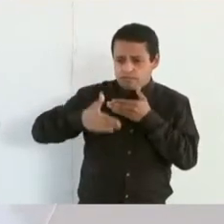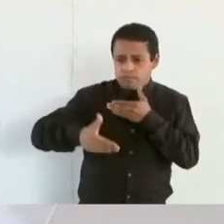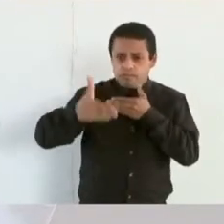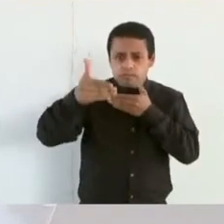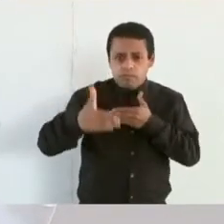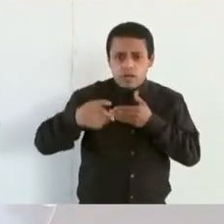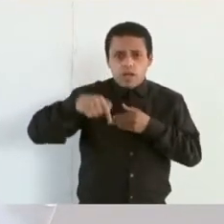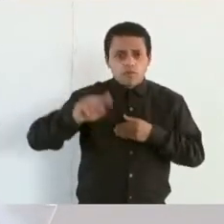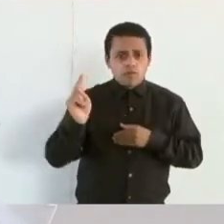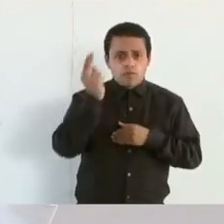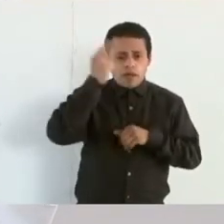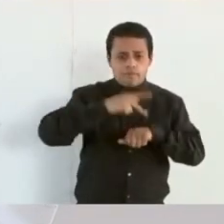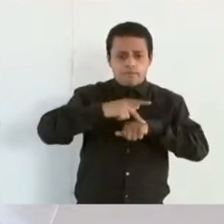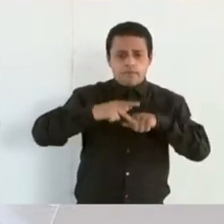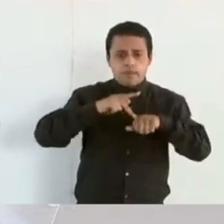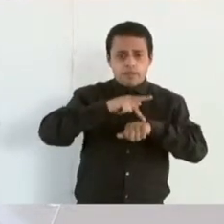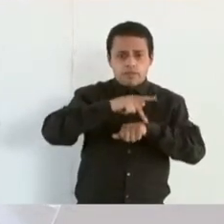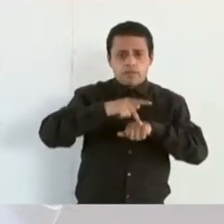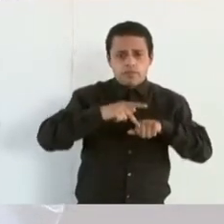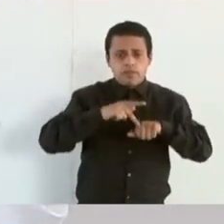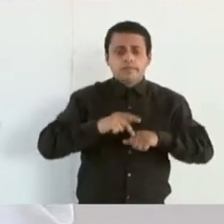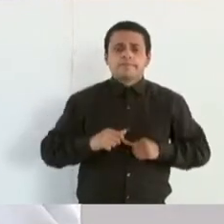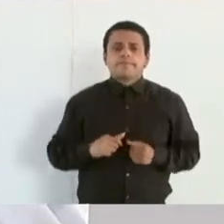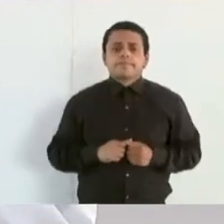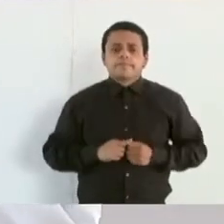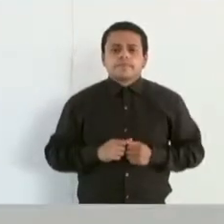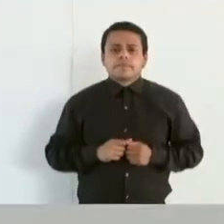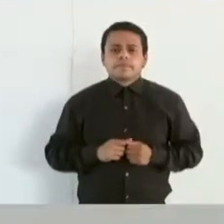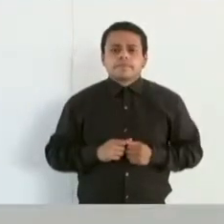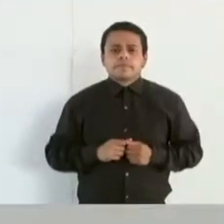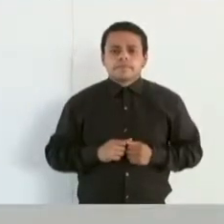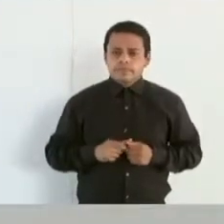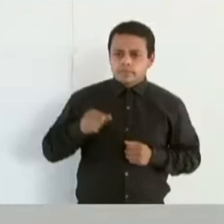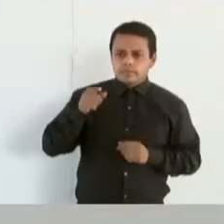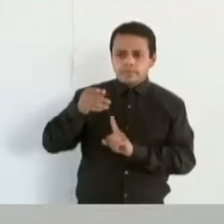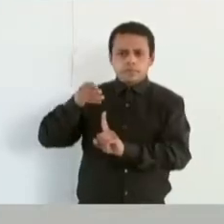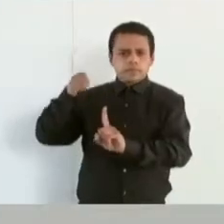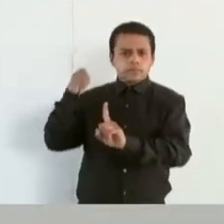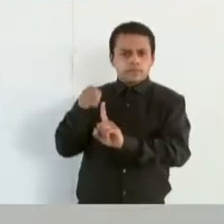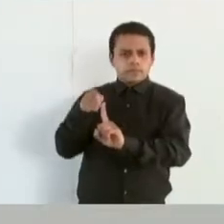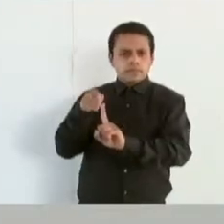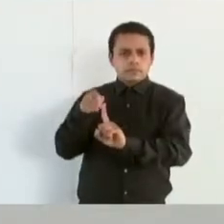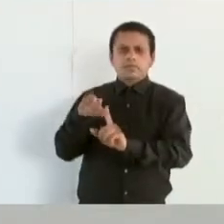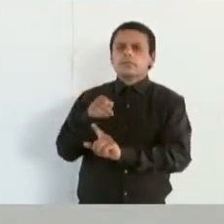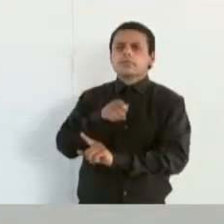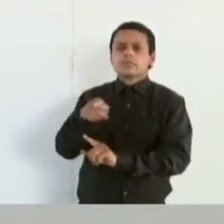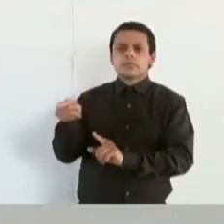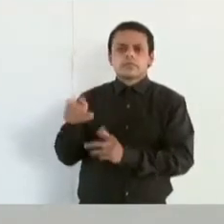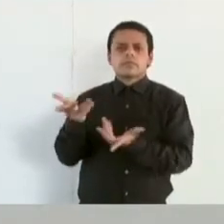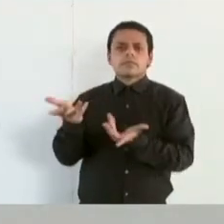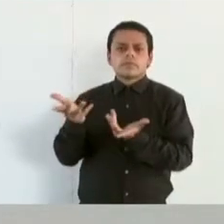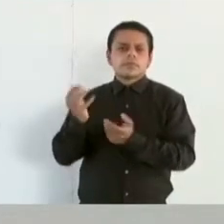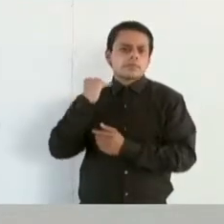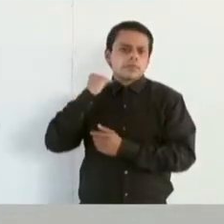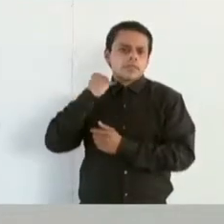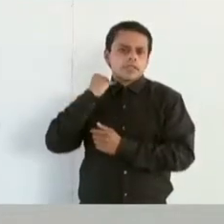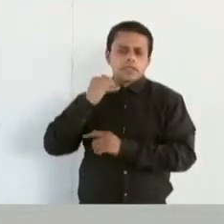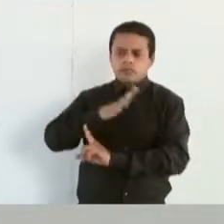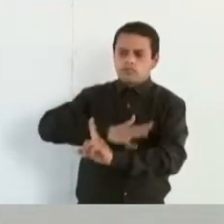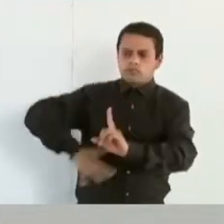en Pinos, cuya especialidad es la de ingeniería